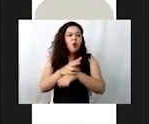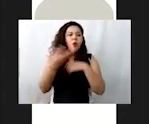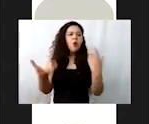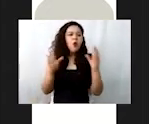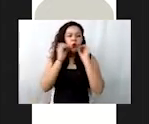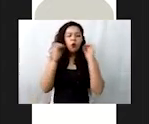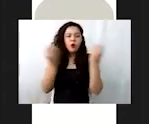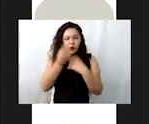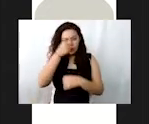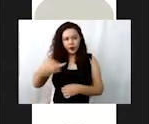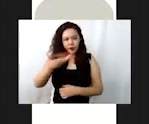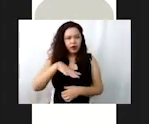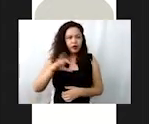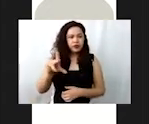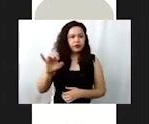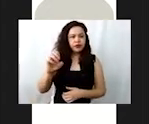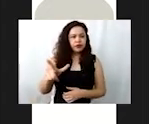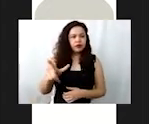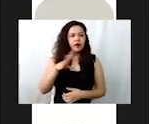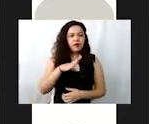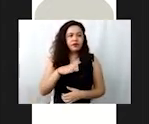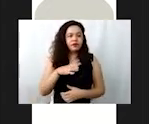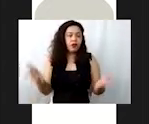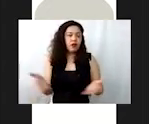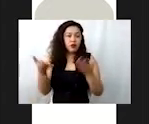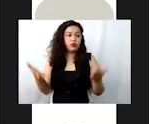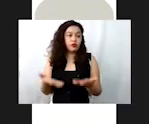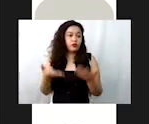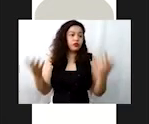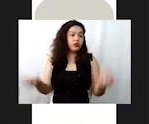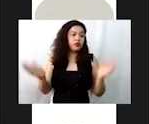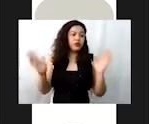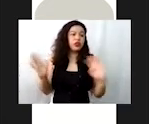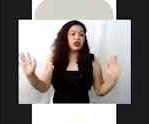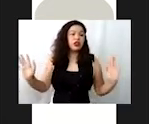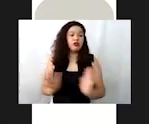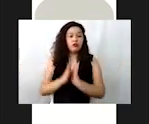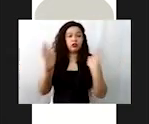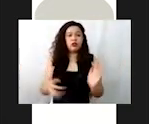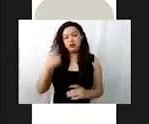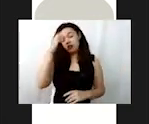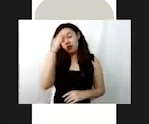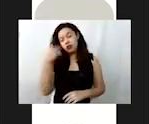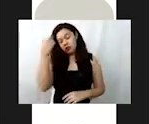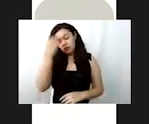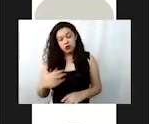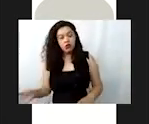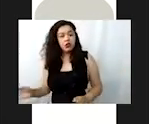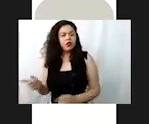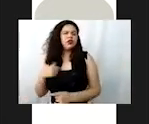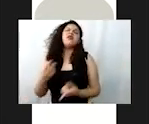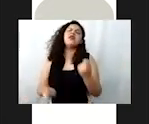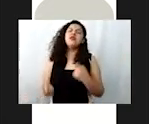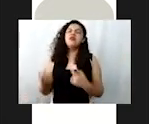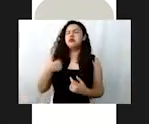sociedad civil que promueven que pues se participe en este tema de la revisión. Yo en alguna vez les